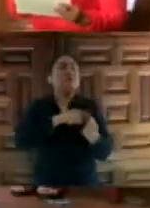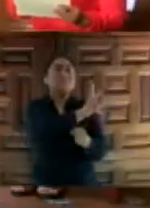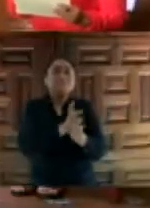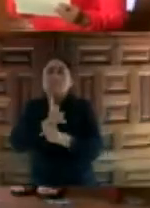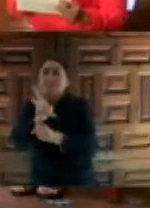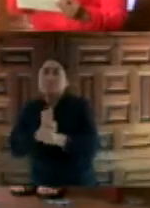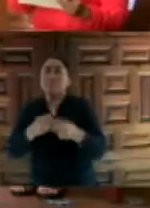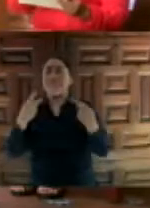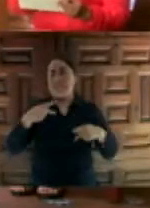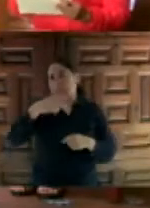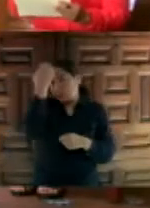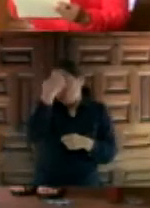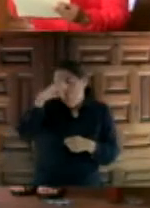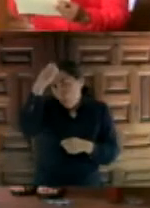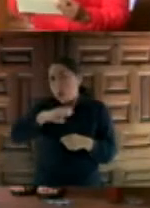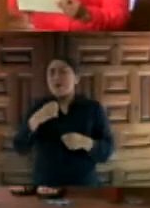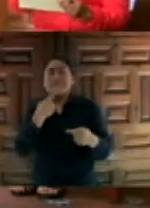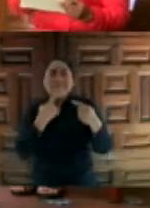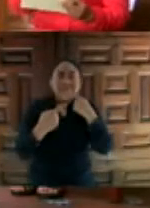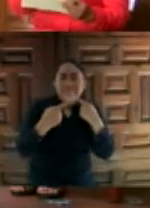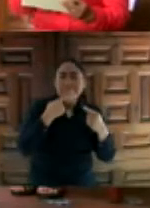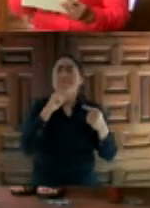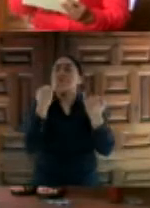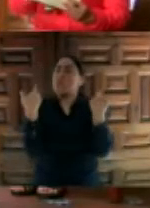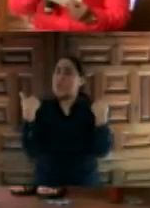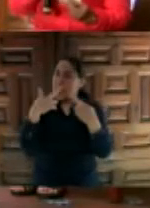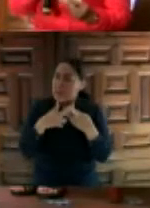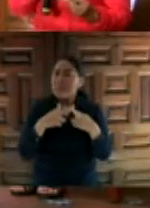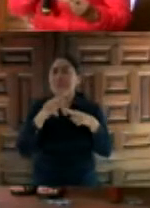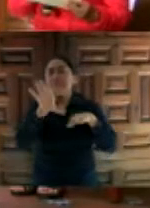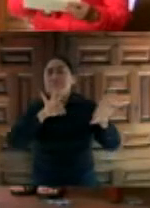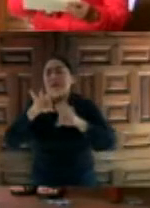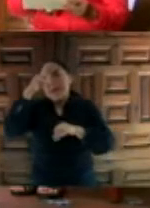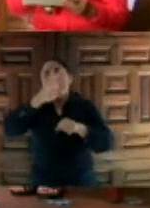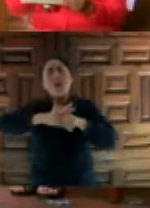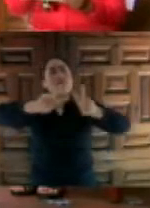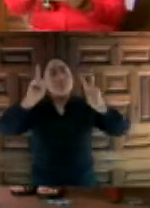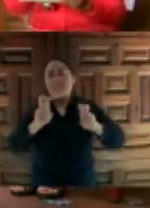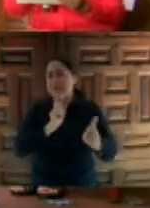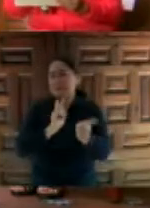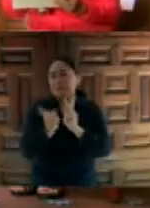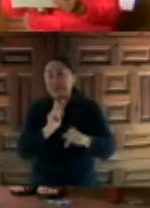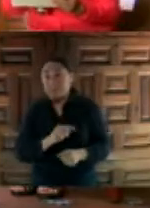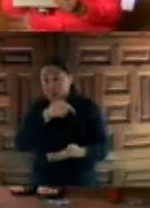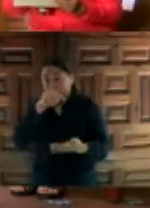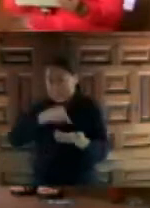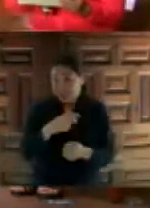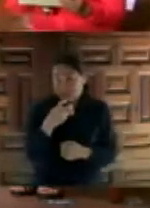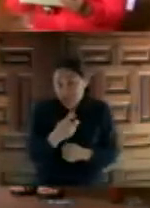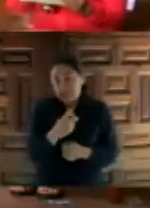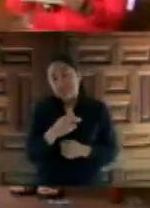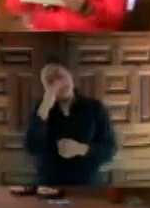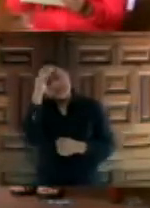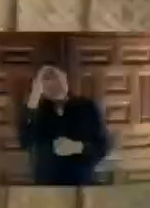invitados expertos, tomadores de decisiones y académicos sobre el tema a discutir. En este espacio, lo que